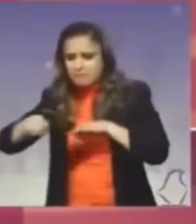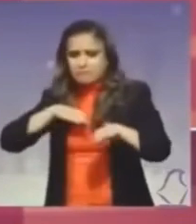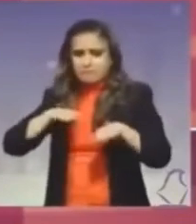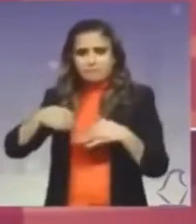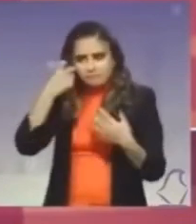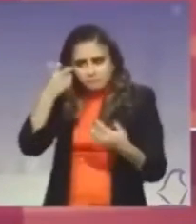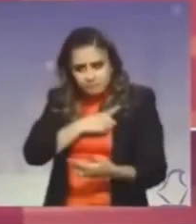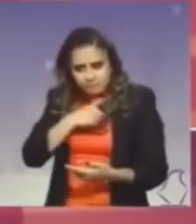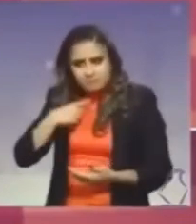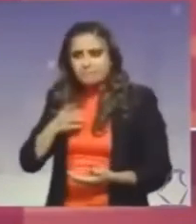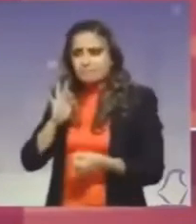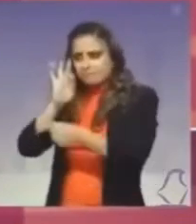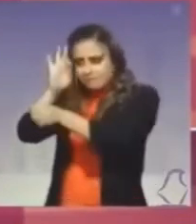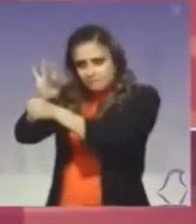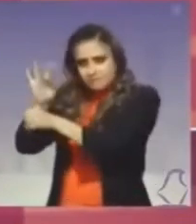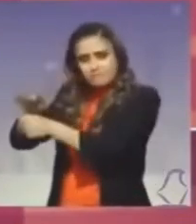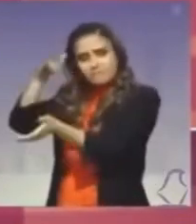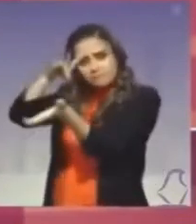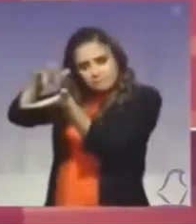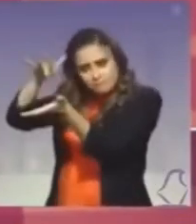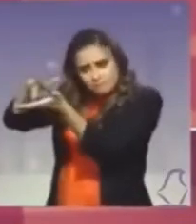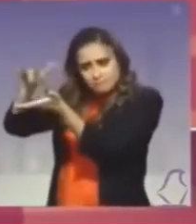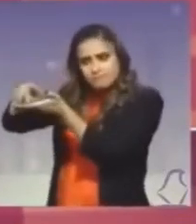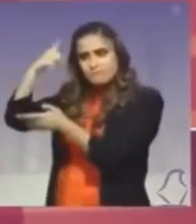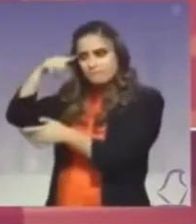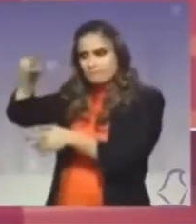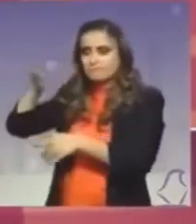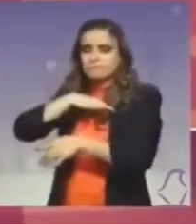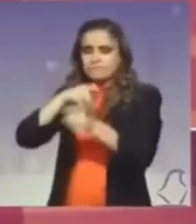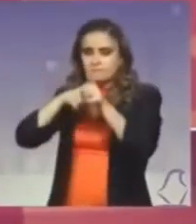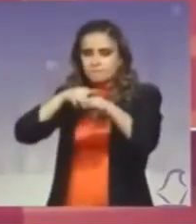que darles incentivos, hay que apoyarlas para un